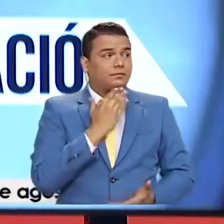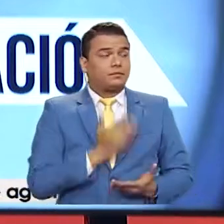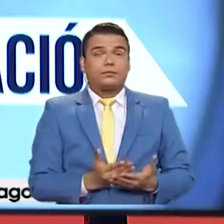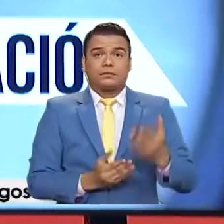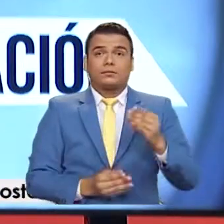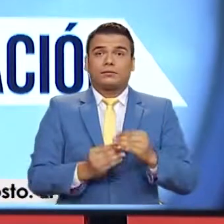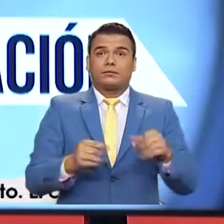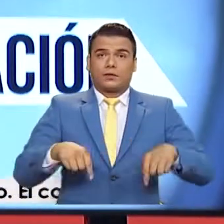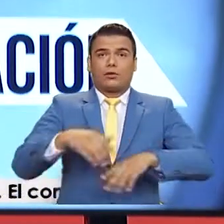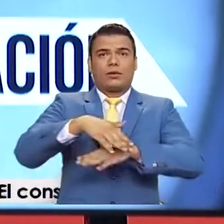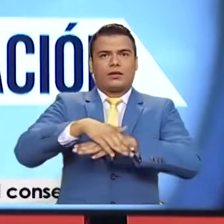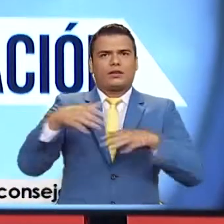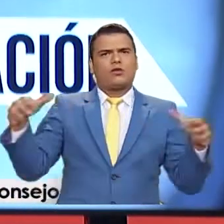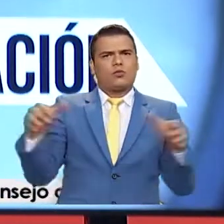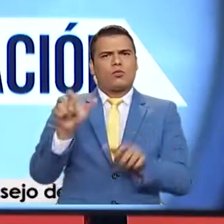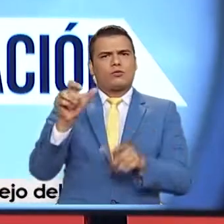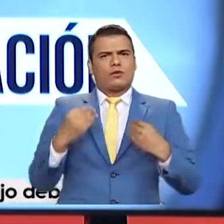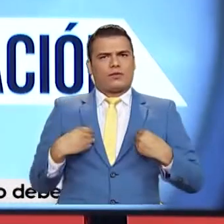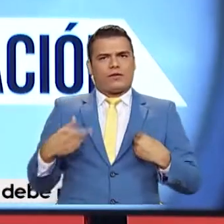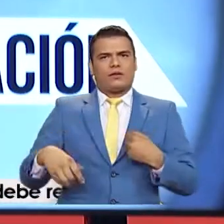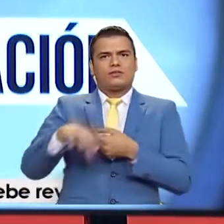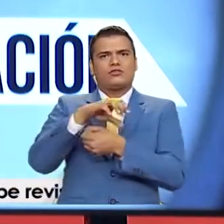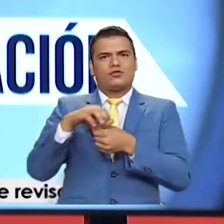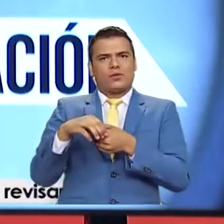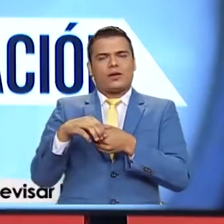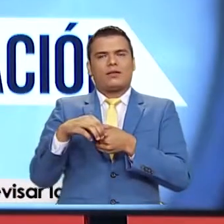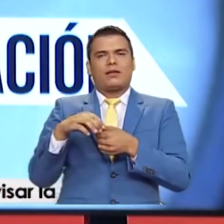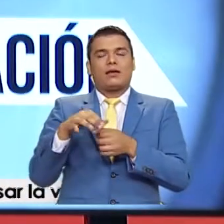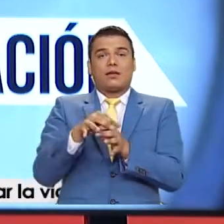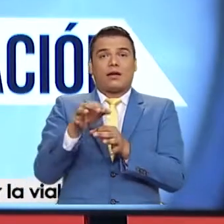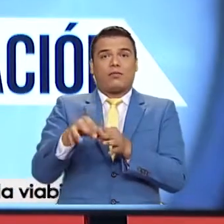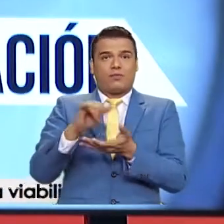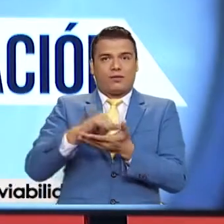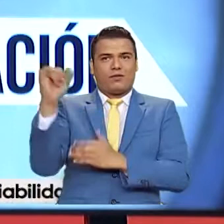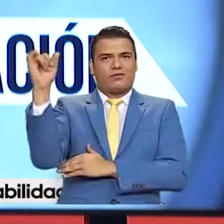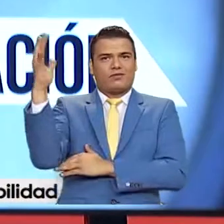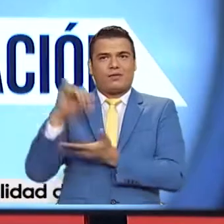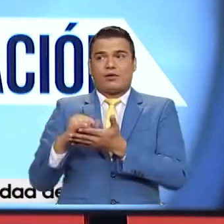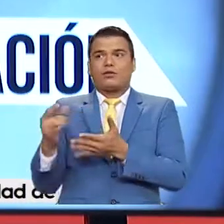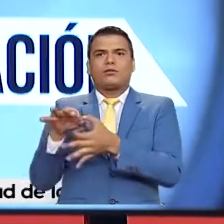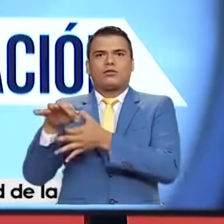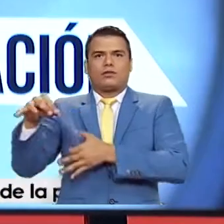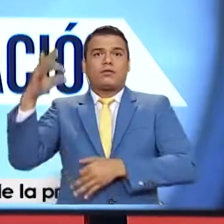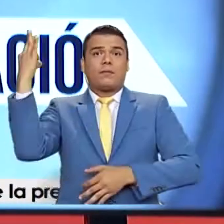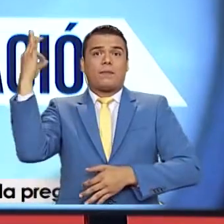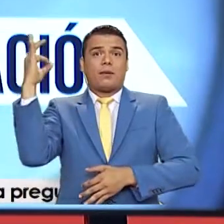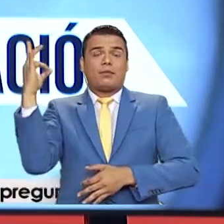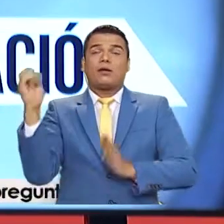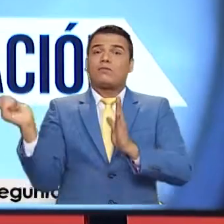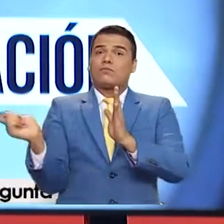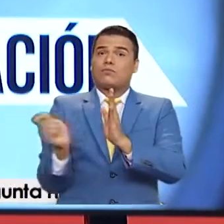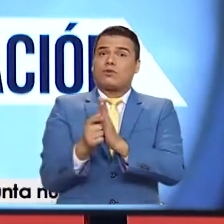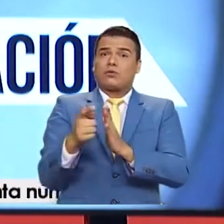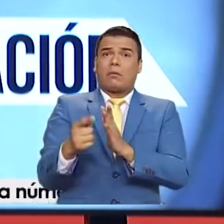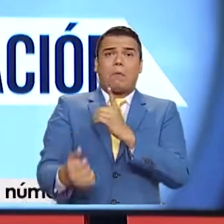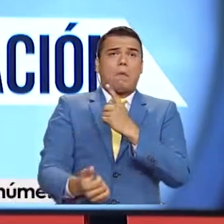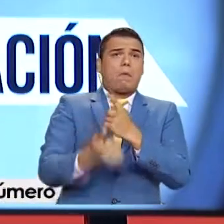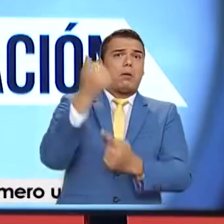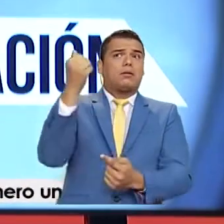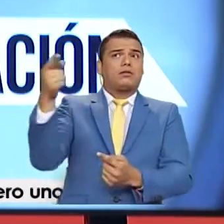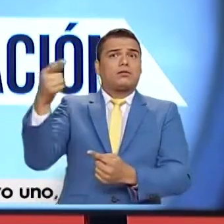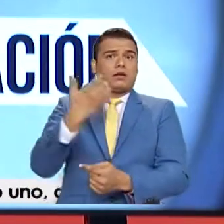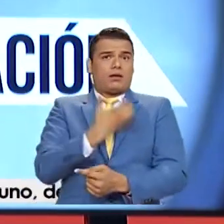Hoy en la tarde protestaron los habitantes de Ciudad del Campo, zona que pertenece a Palmira, pero que según sus habitantes, olvidada por esta